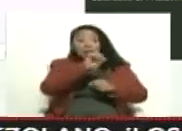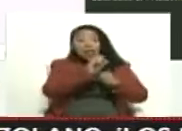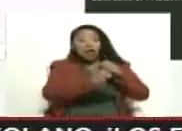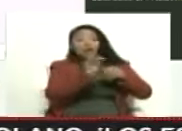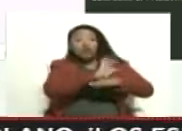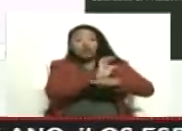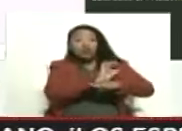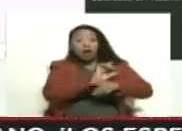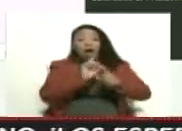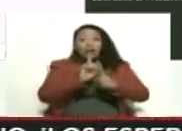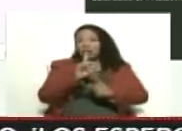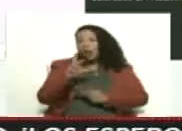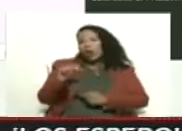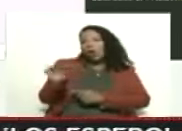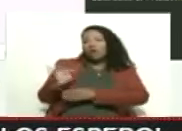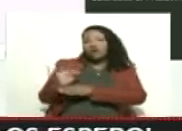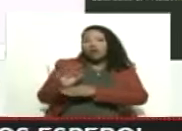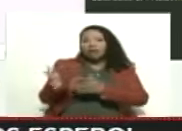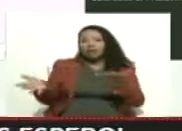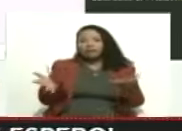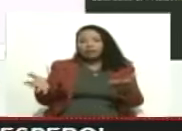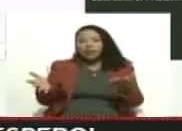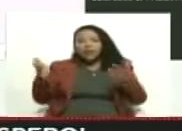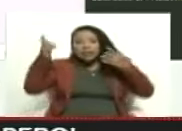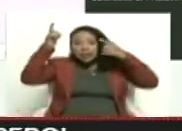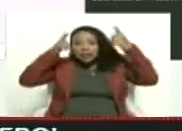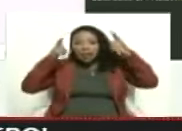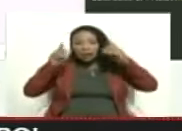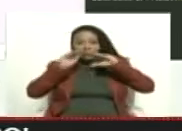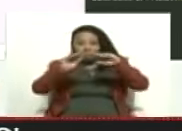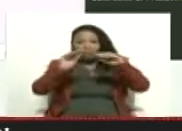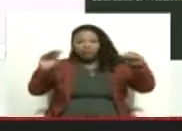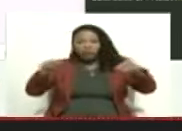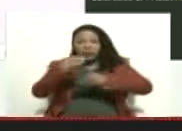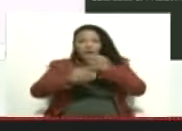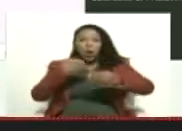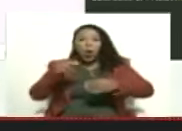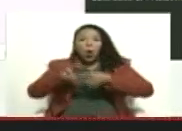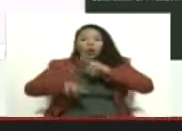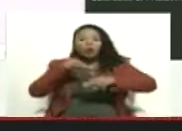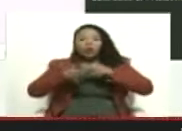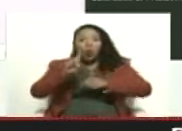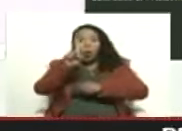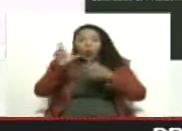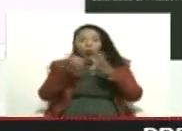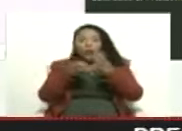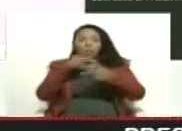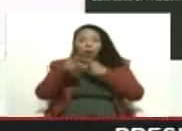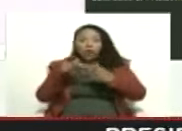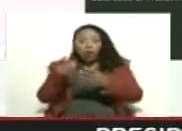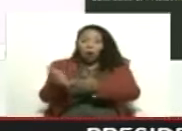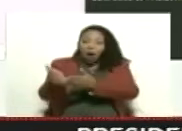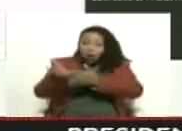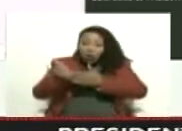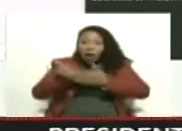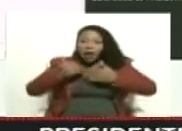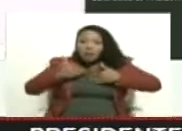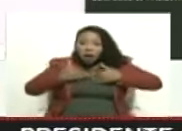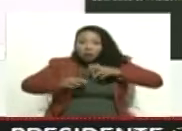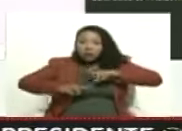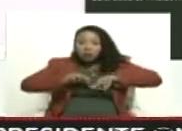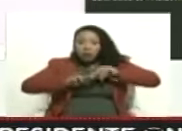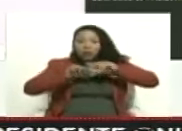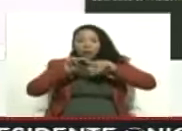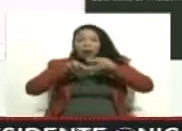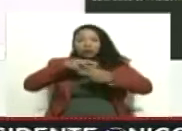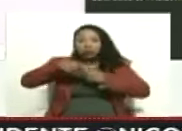funcionaba y el comandante Chávez hizo un llamado para construir un partido que lo ayudara a construir